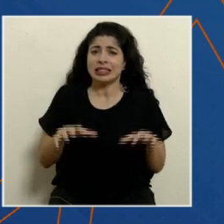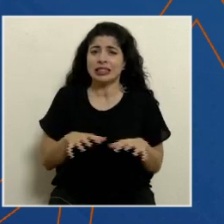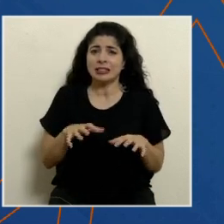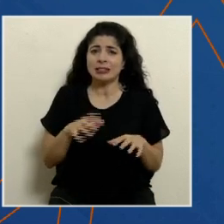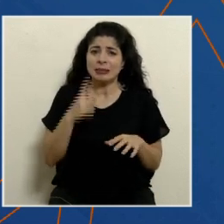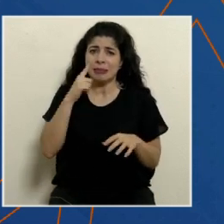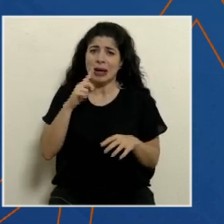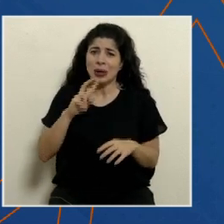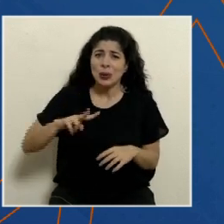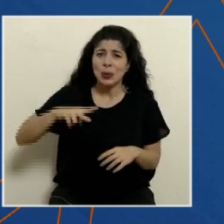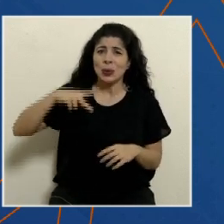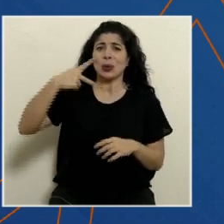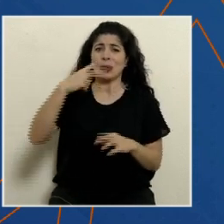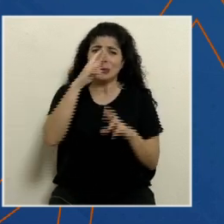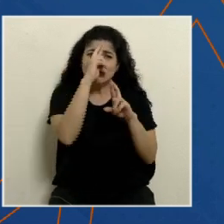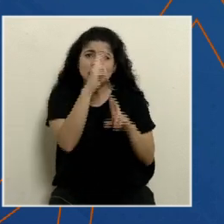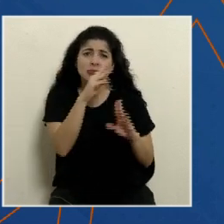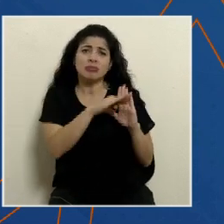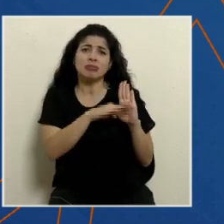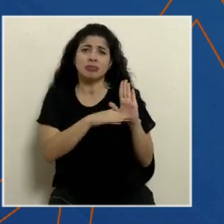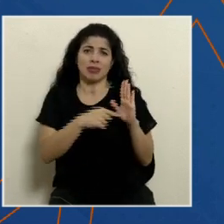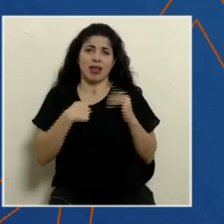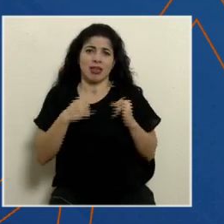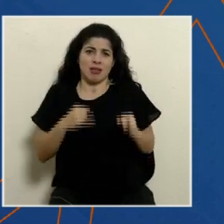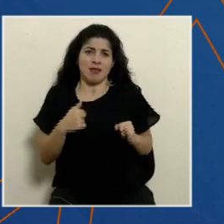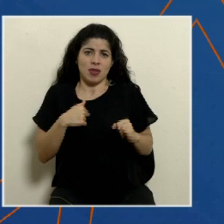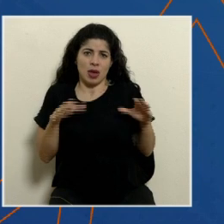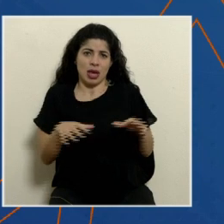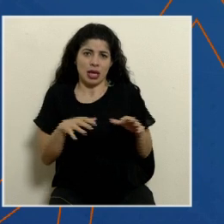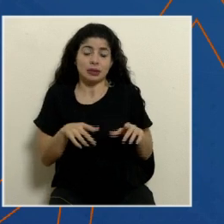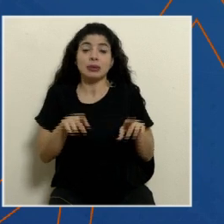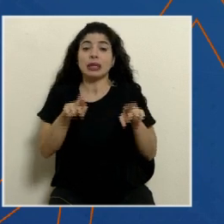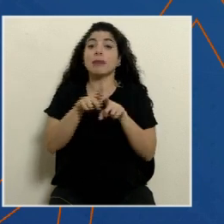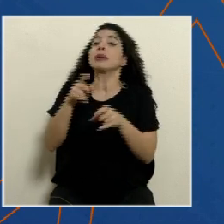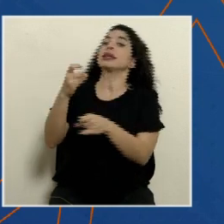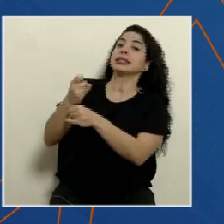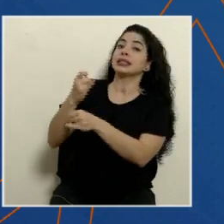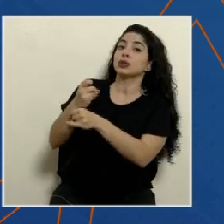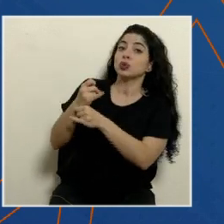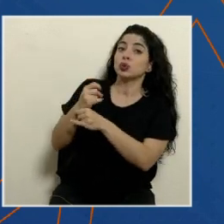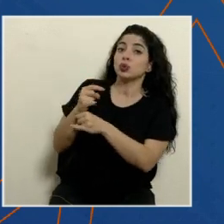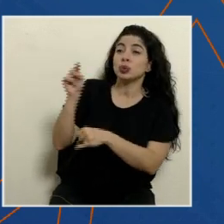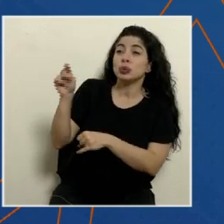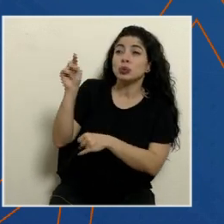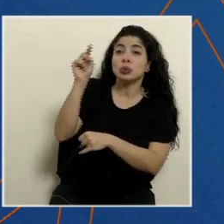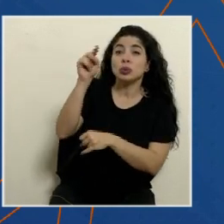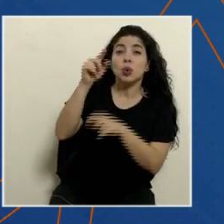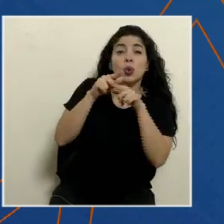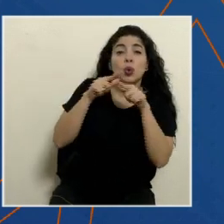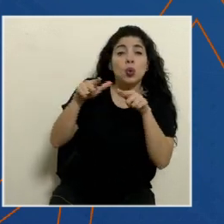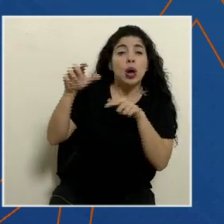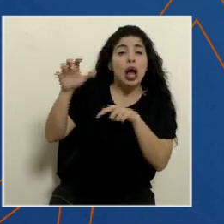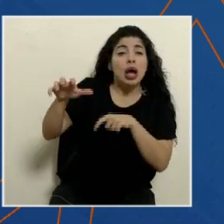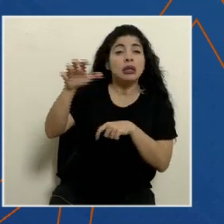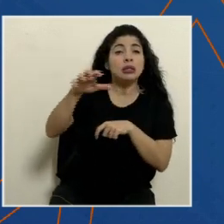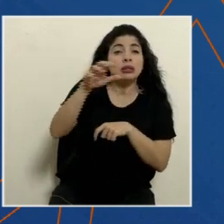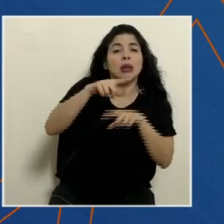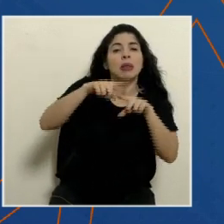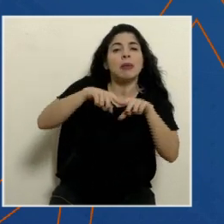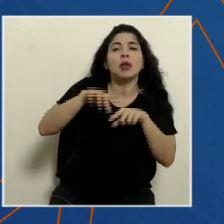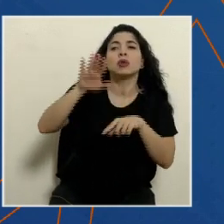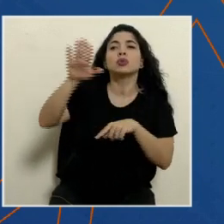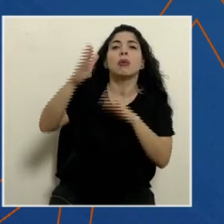a reforzar esas medidas individuales. Y también desde el plano institucional, en cada uno de los territorios, de acuerdo con los